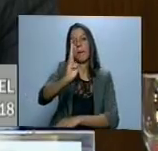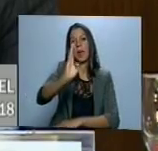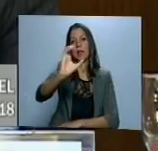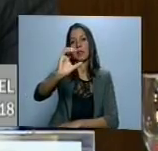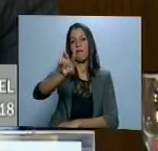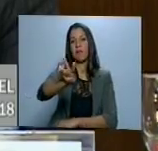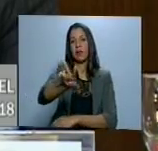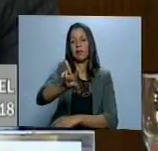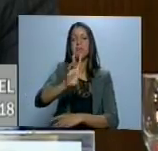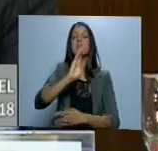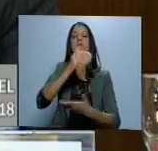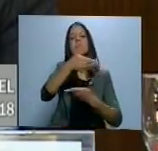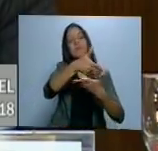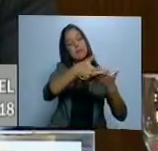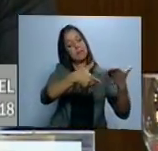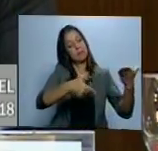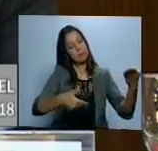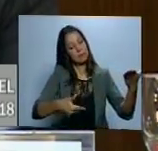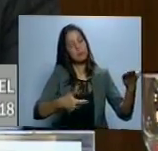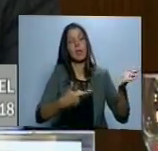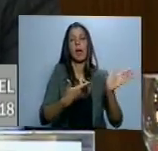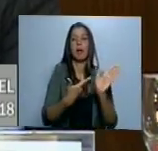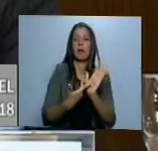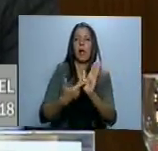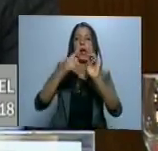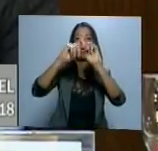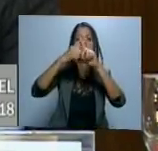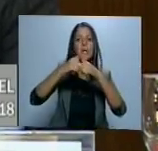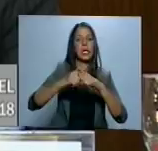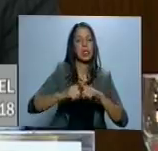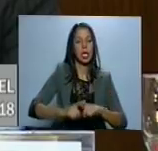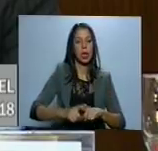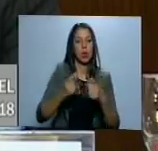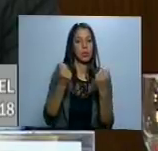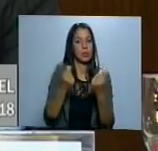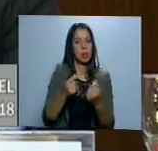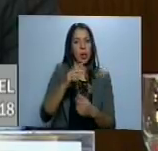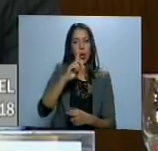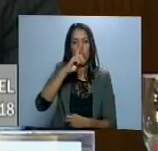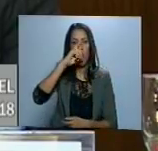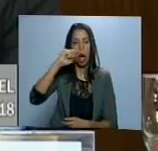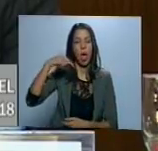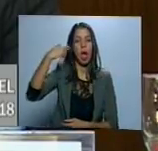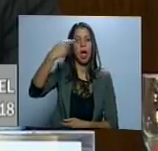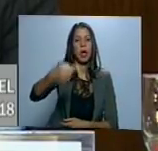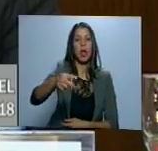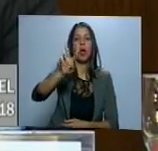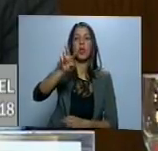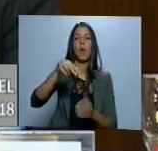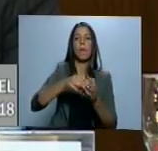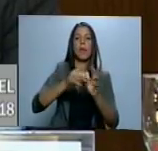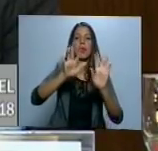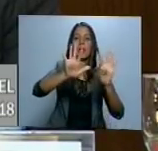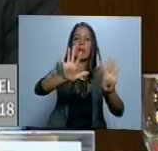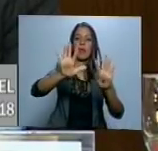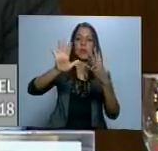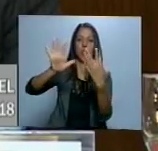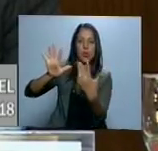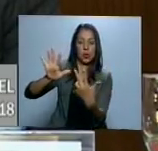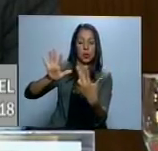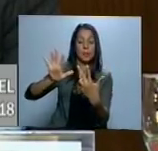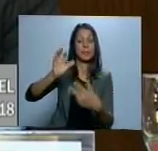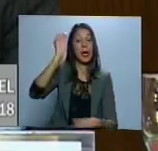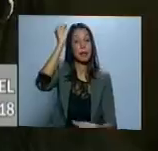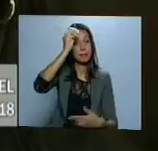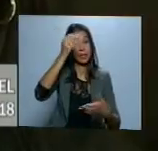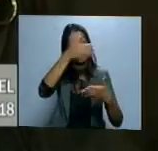Nacional Constituyente el presupuesto para el poder, para el Banco Central de Venezuela 2018.